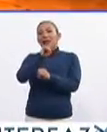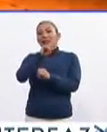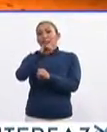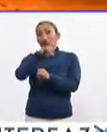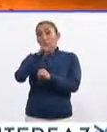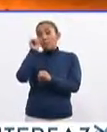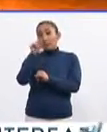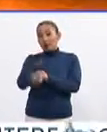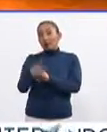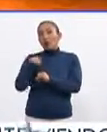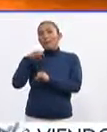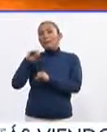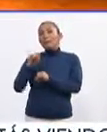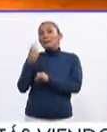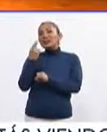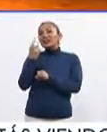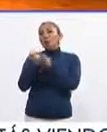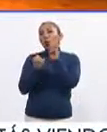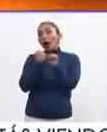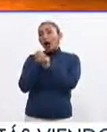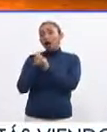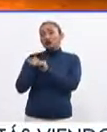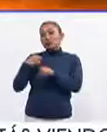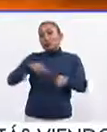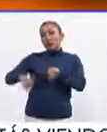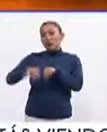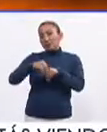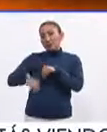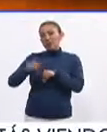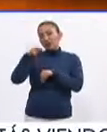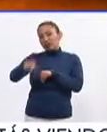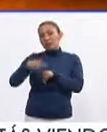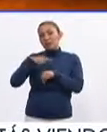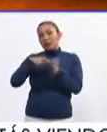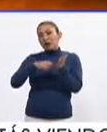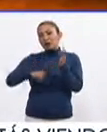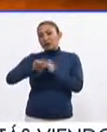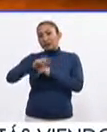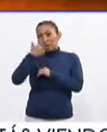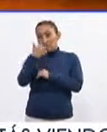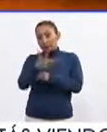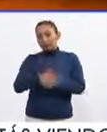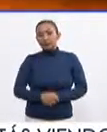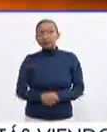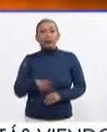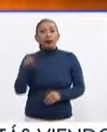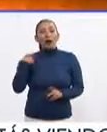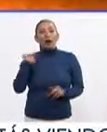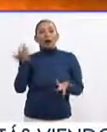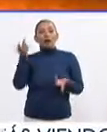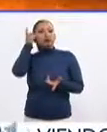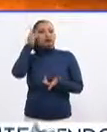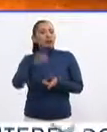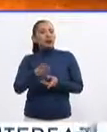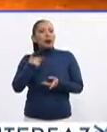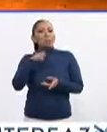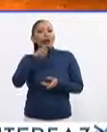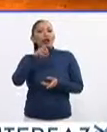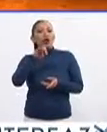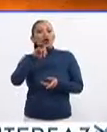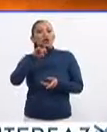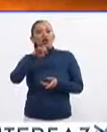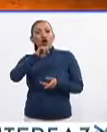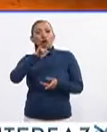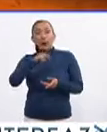y como parte del 25º aniversario del movimiento estudiantil de 1968, dirigida por Mario Espinosa, quien